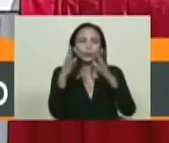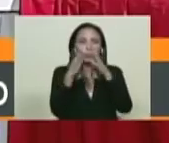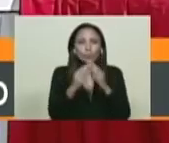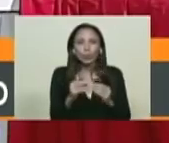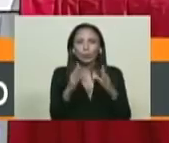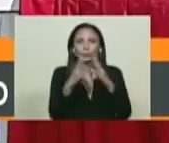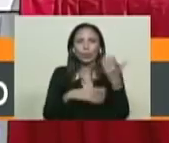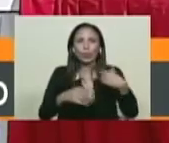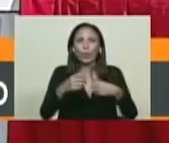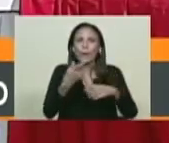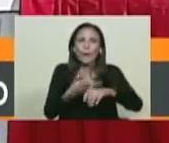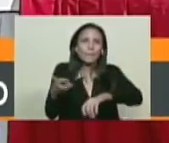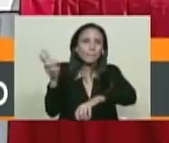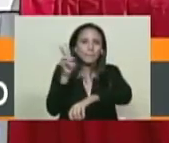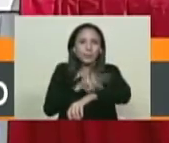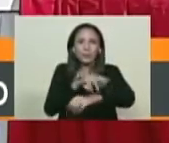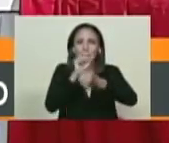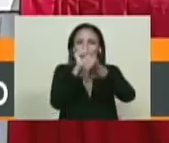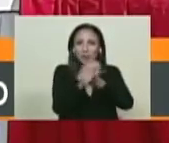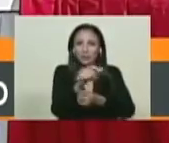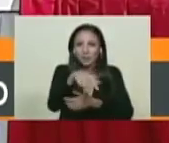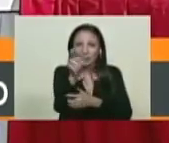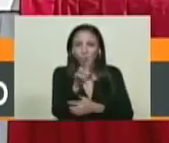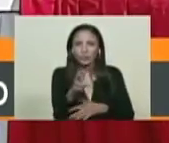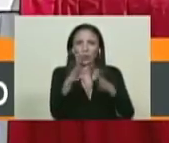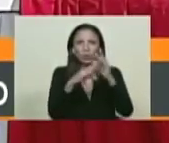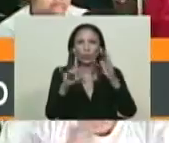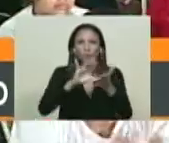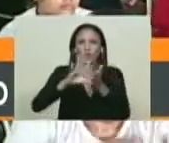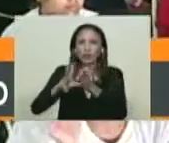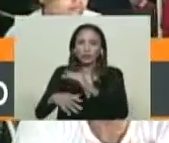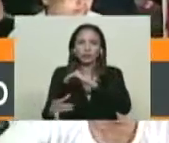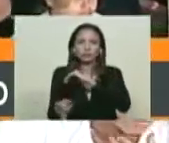peor cárcel que tenga Venezuela. ¡Ladrones, traidores!